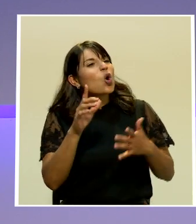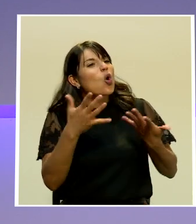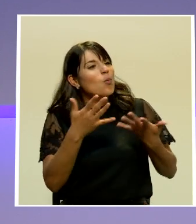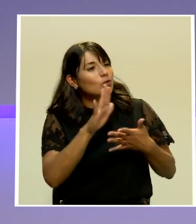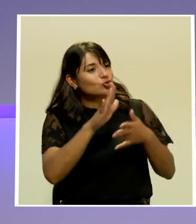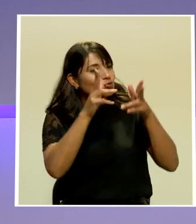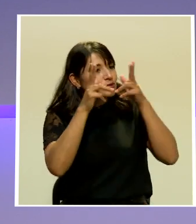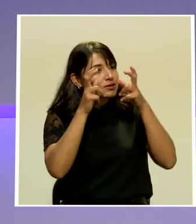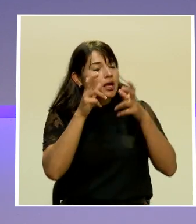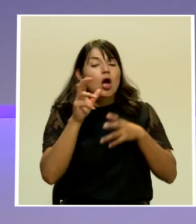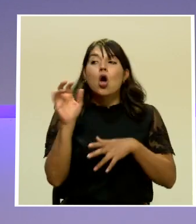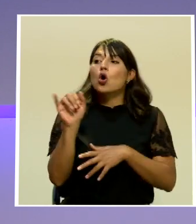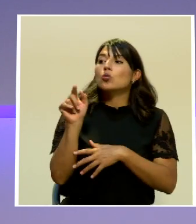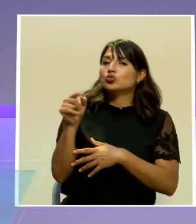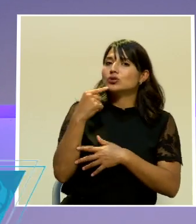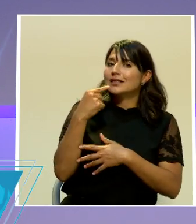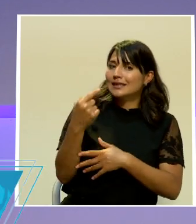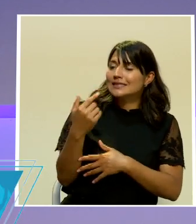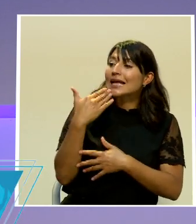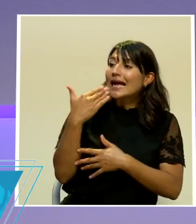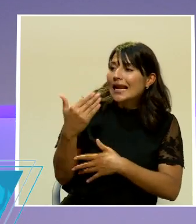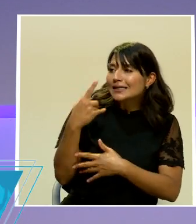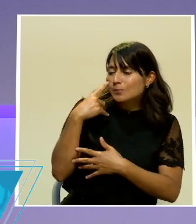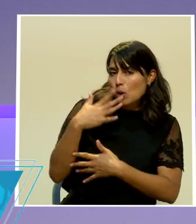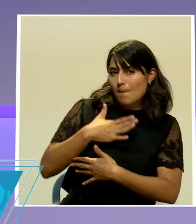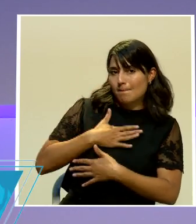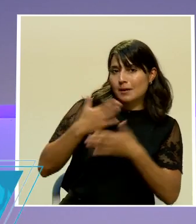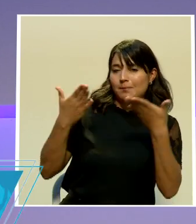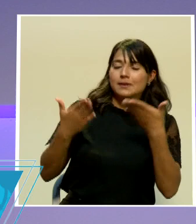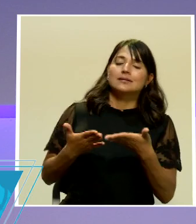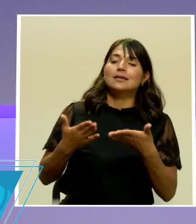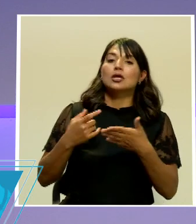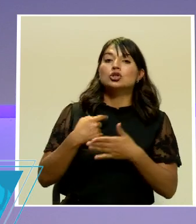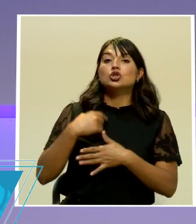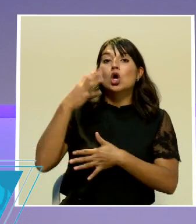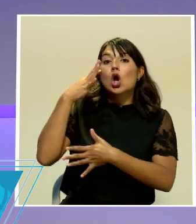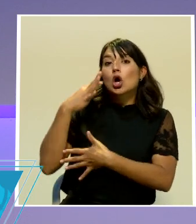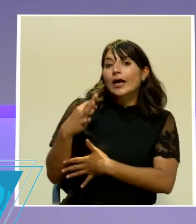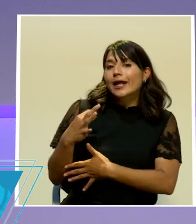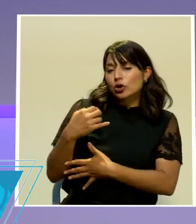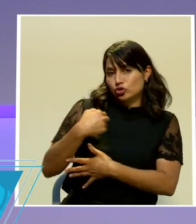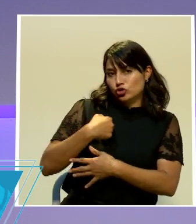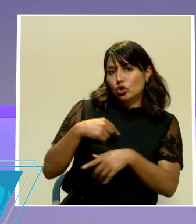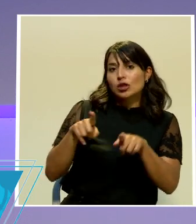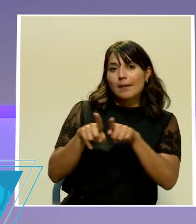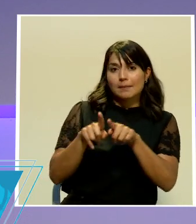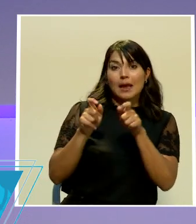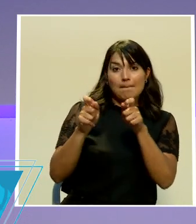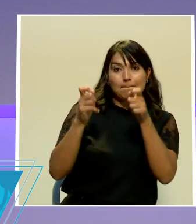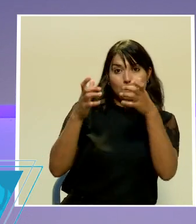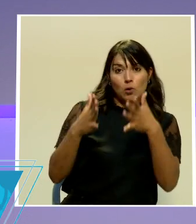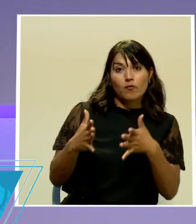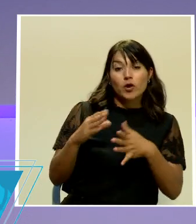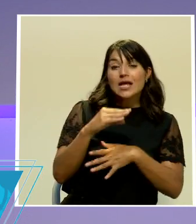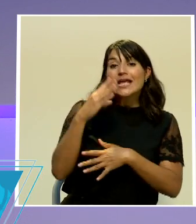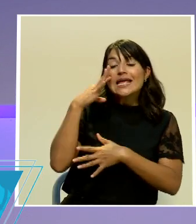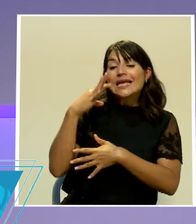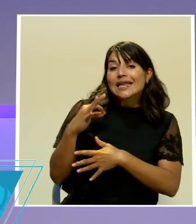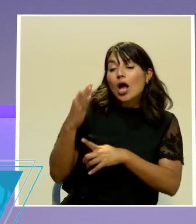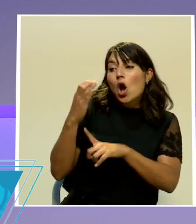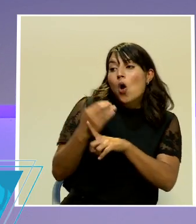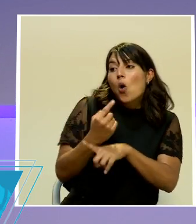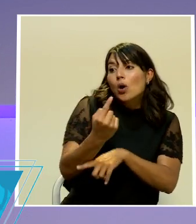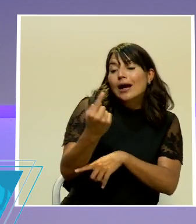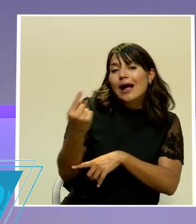como has mencionado, y gracias por la introducción, yo creo, también soy docente y creo que cada individuo, cada